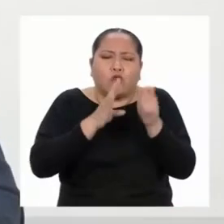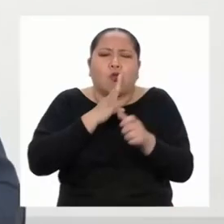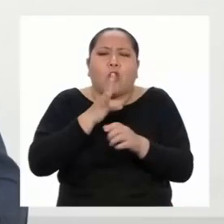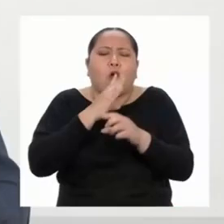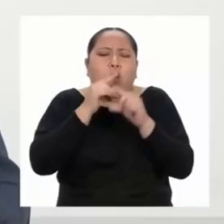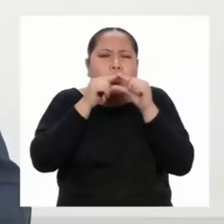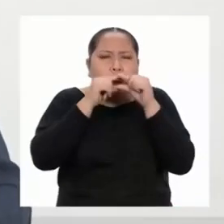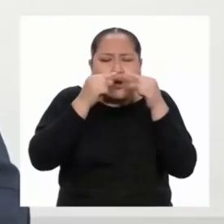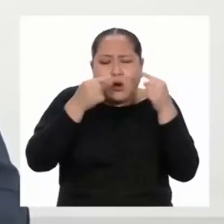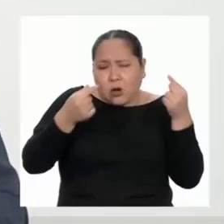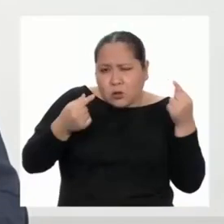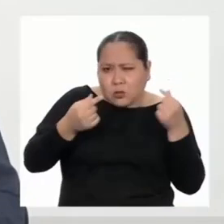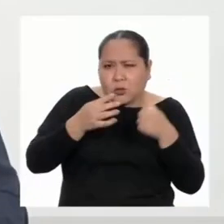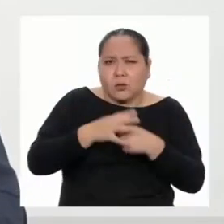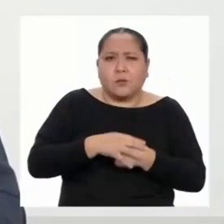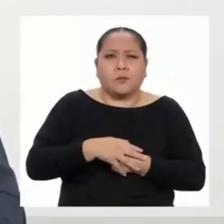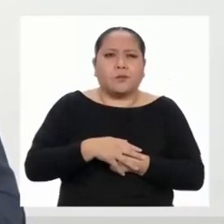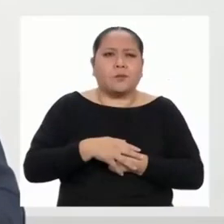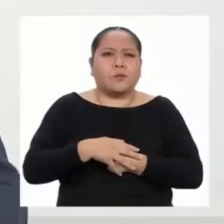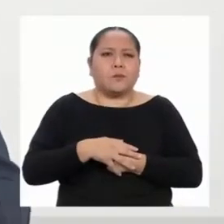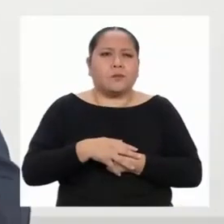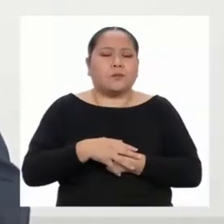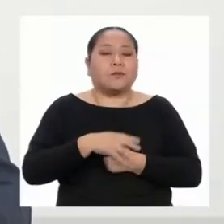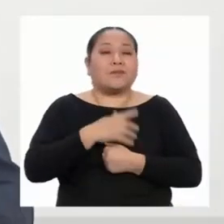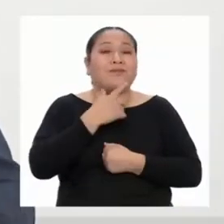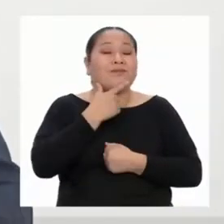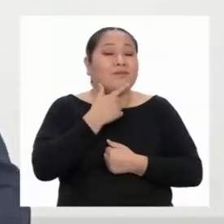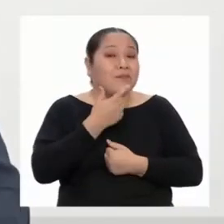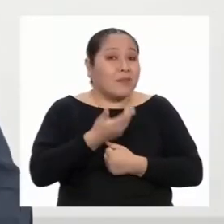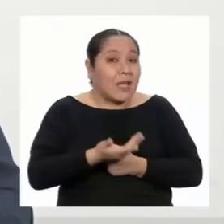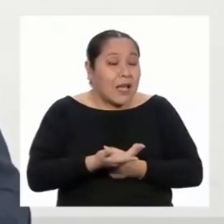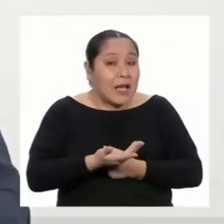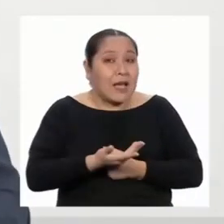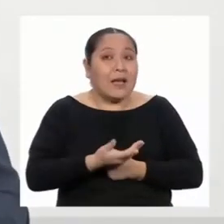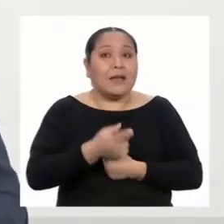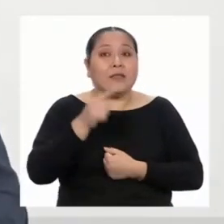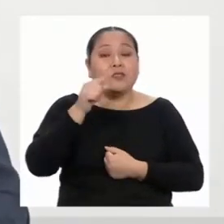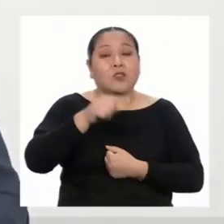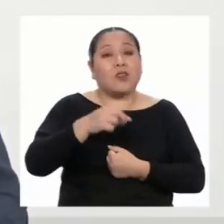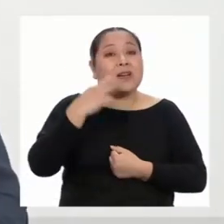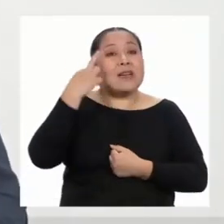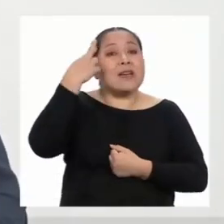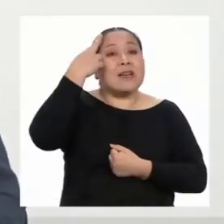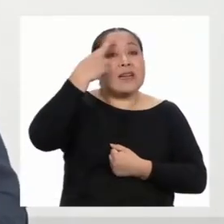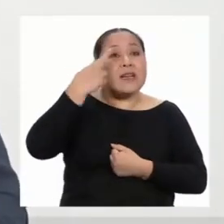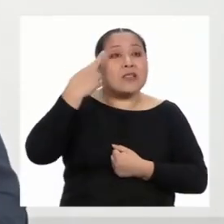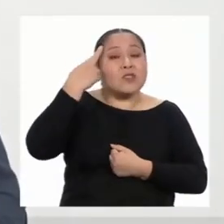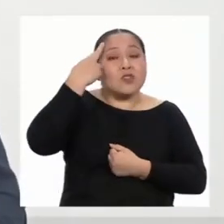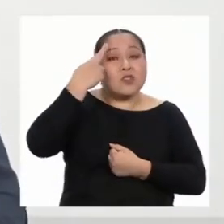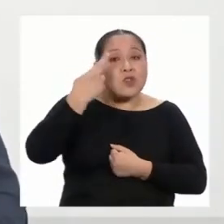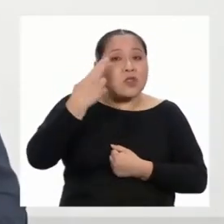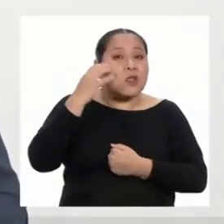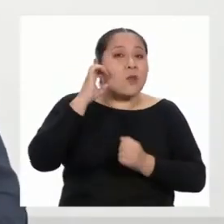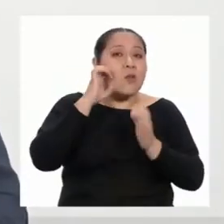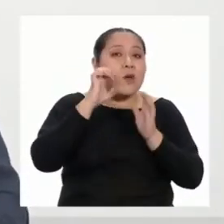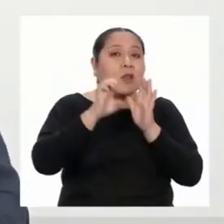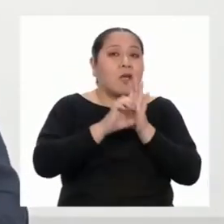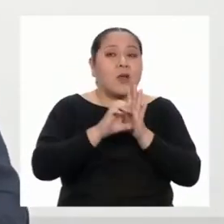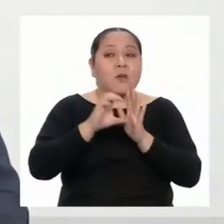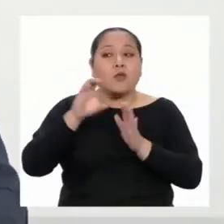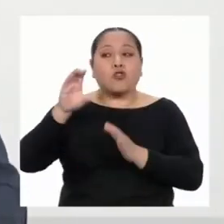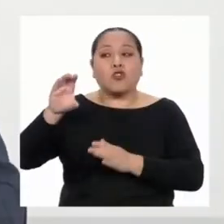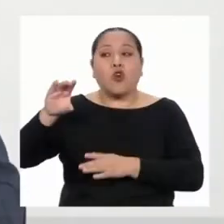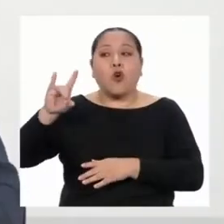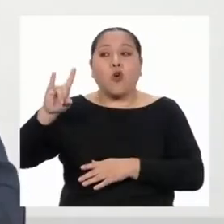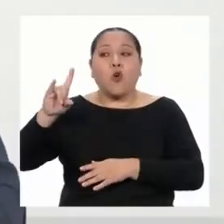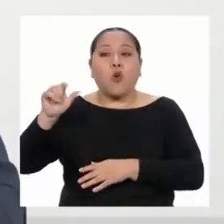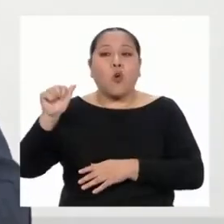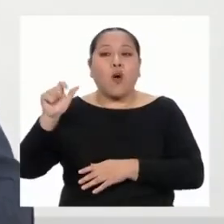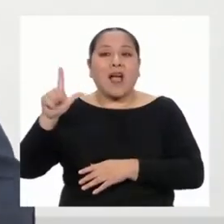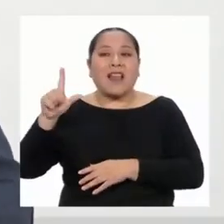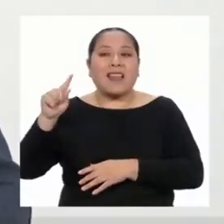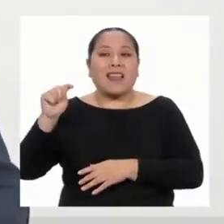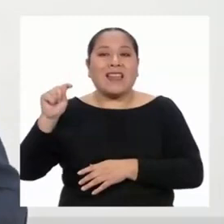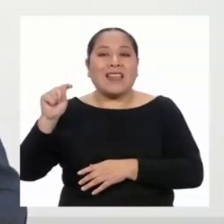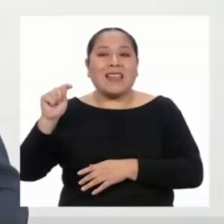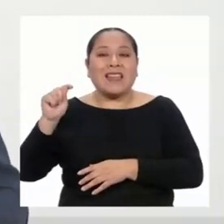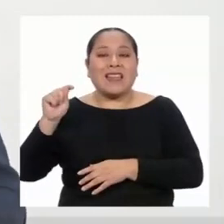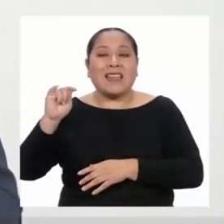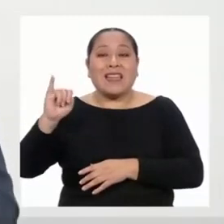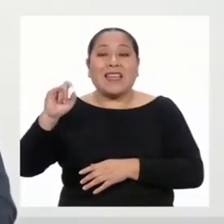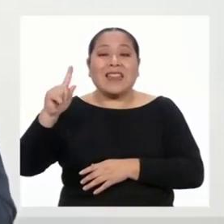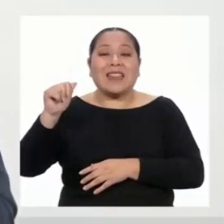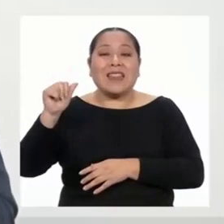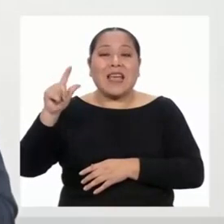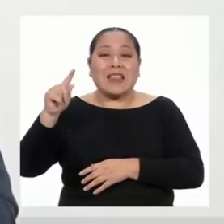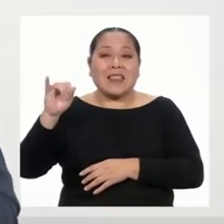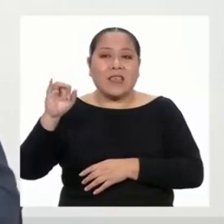antes. Entonces, al hablar de motivos, digamos que se trata de una variable cualitativa. ¿Y será